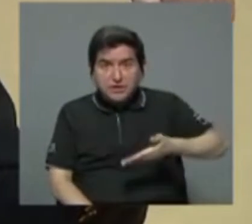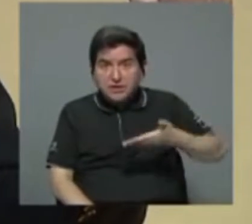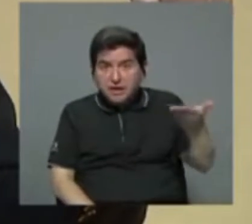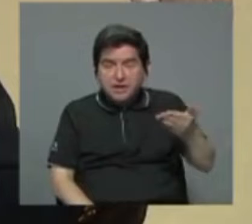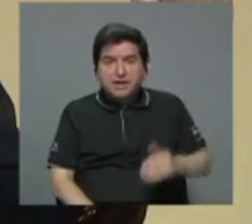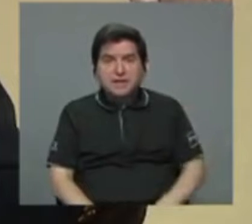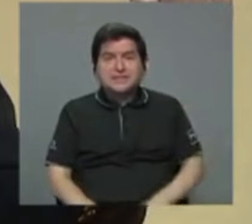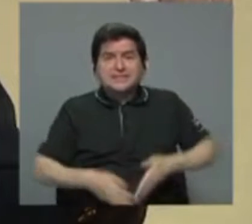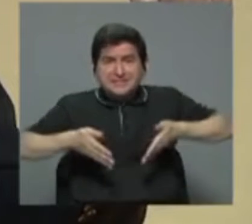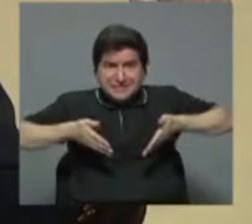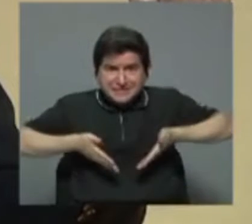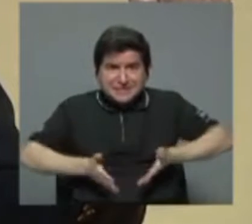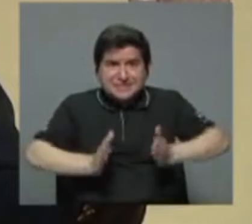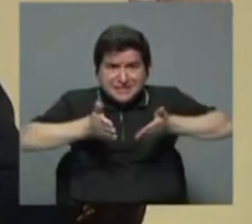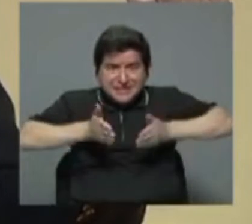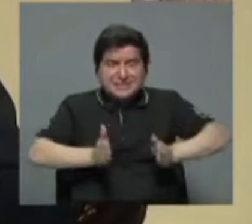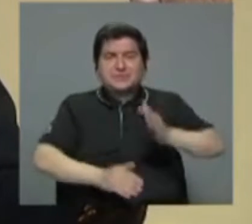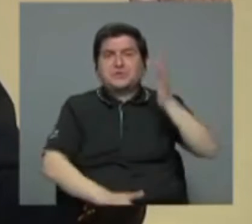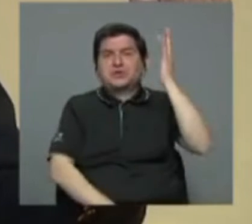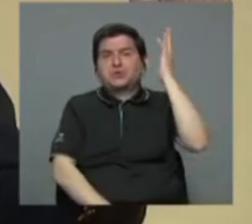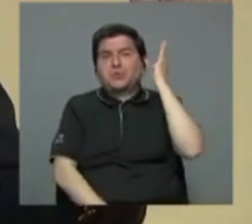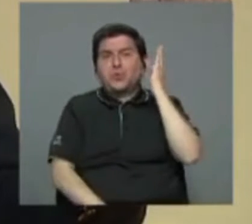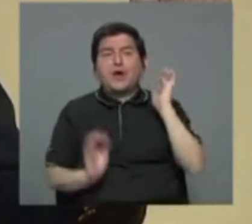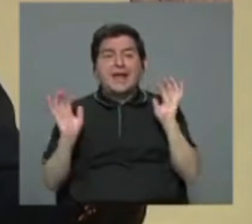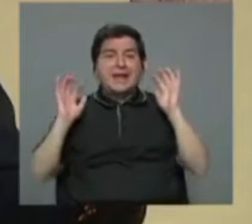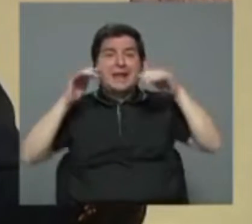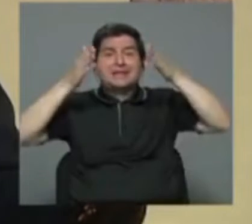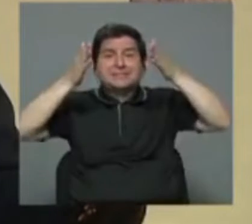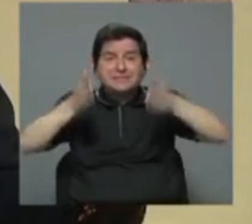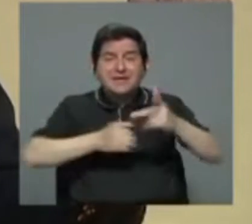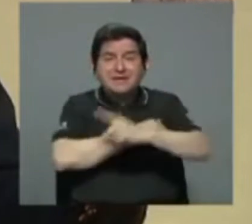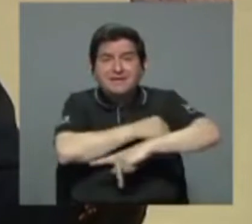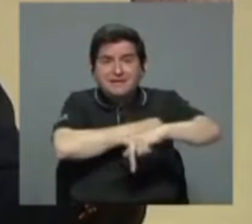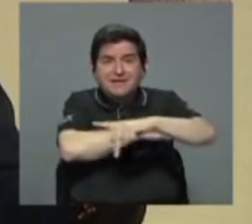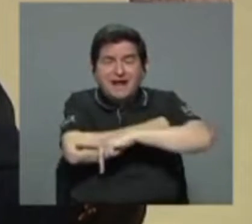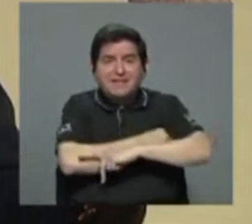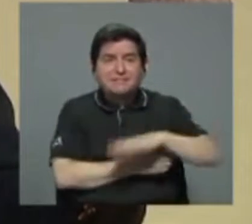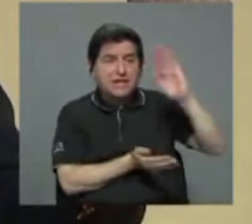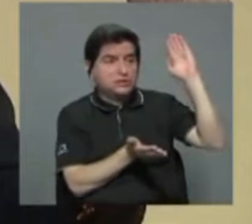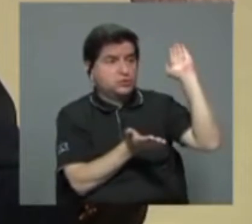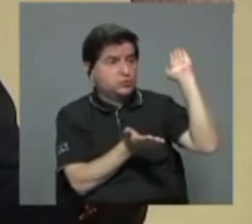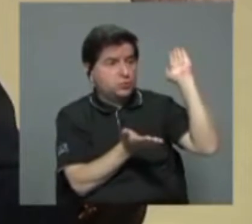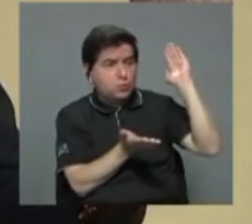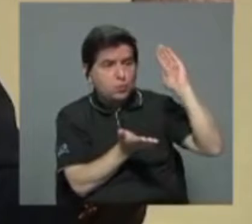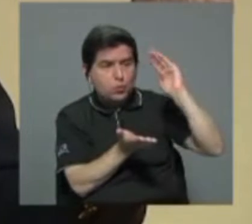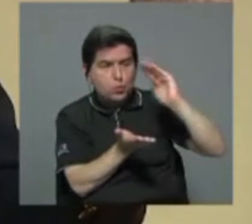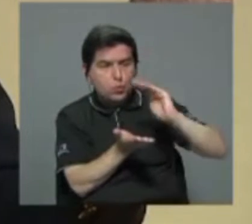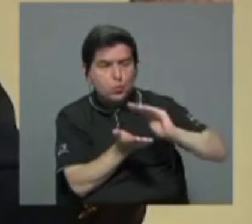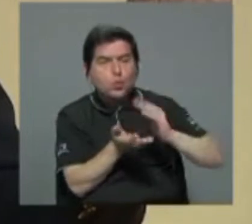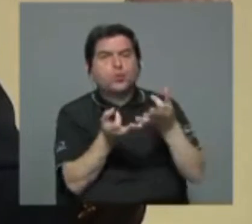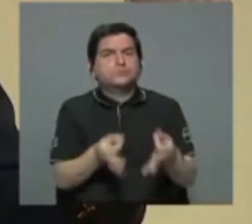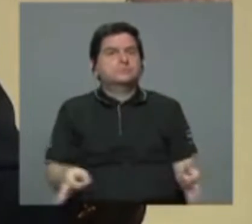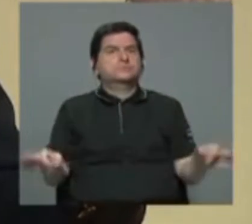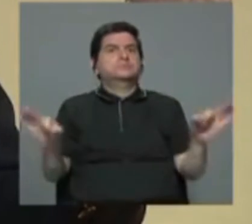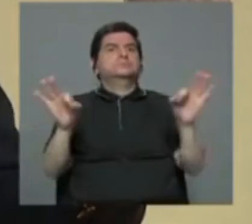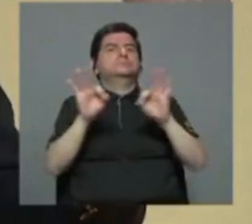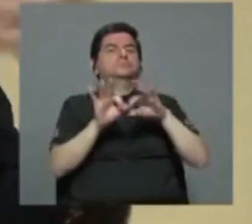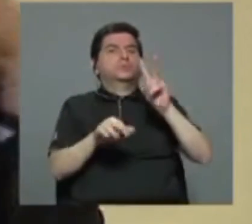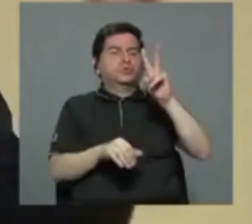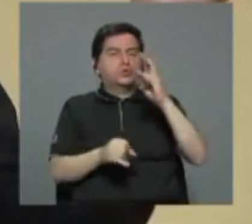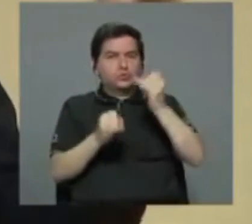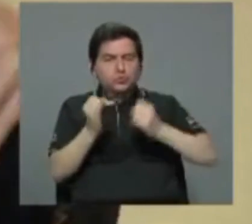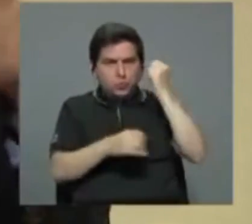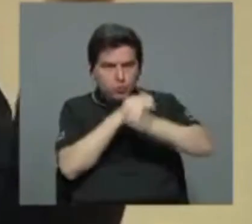los nacimientos de mujeres migrantes en este país disminuyó notablemente en los 2 últimos